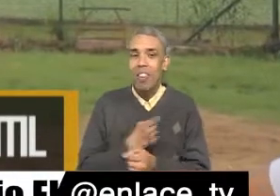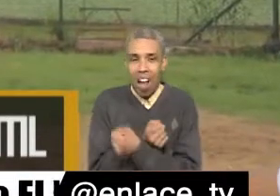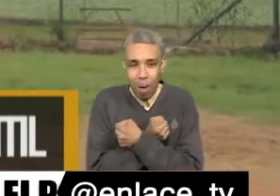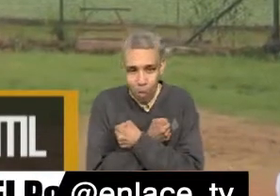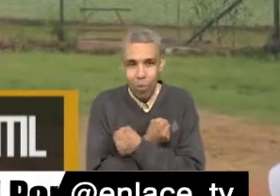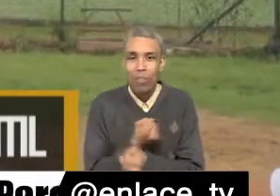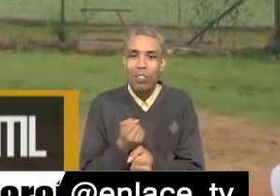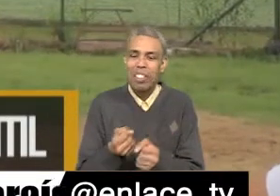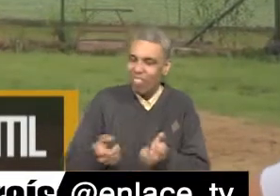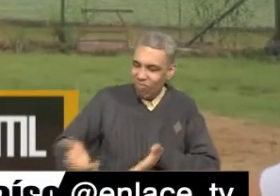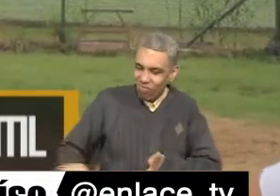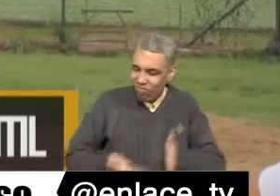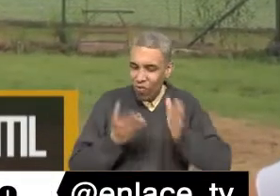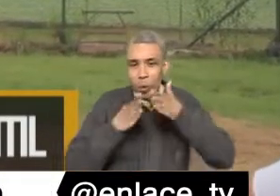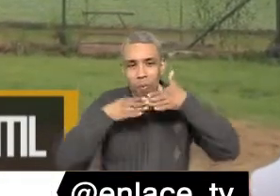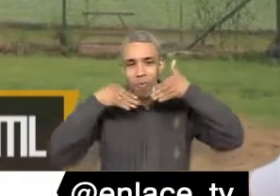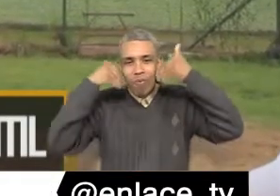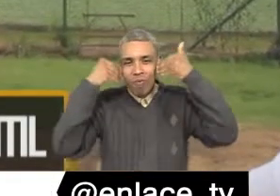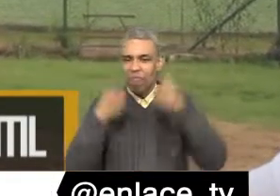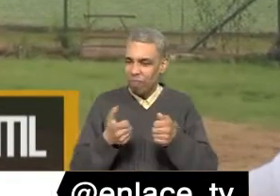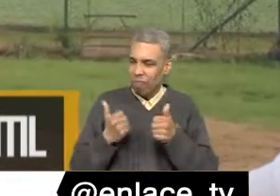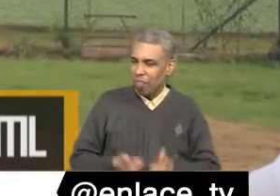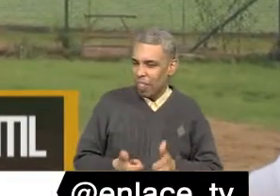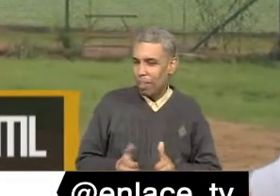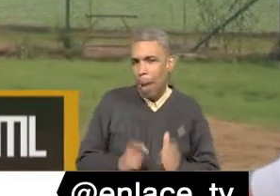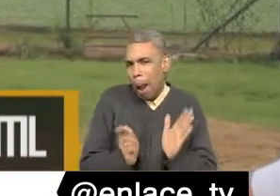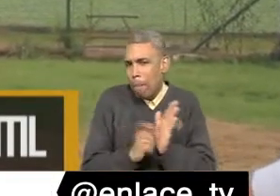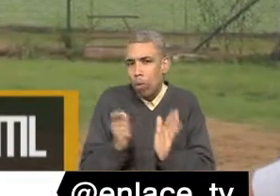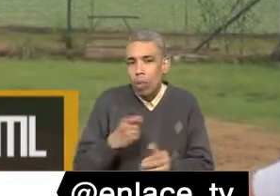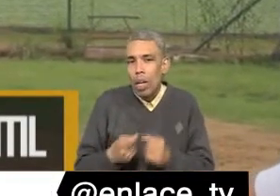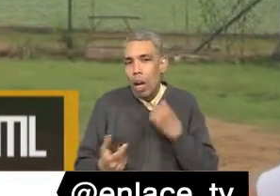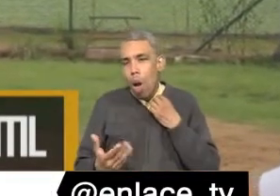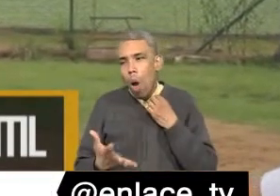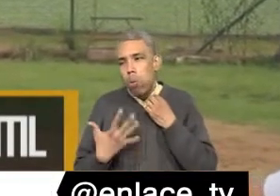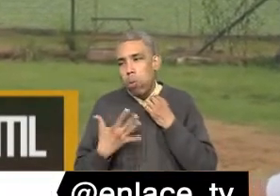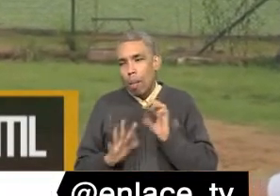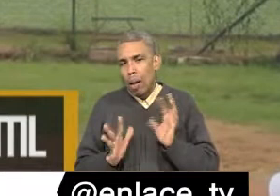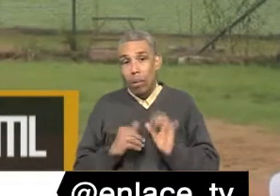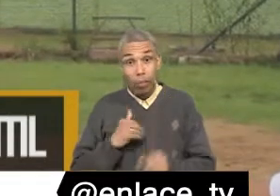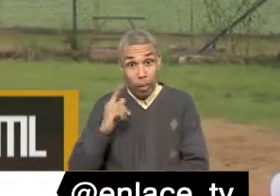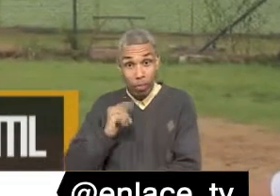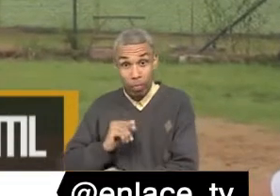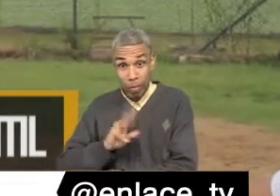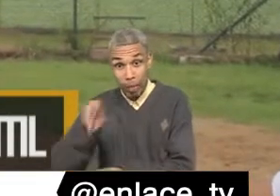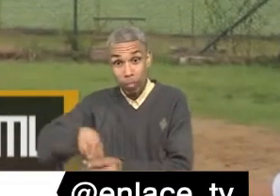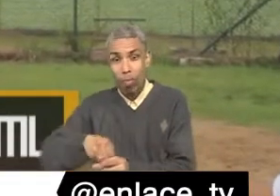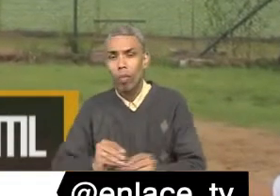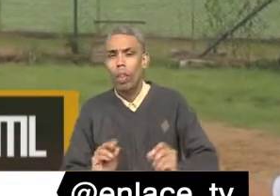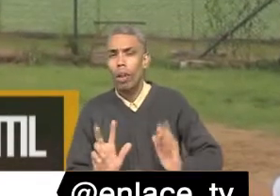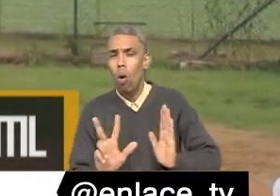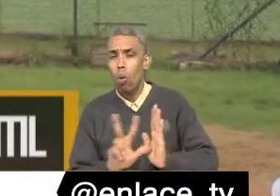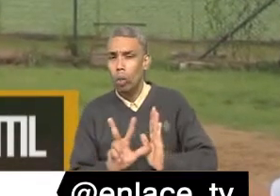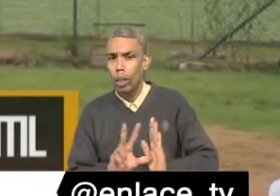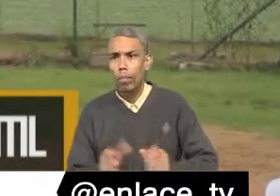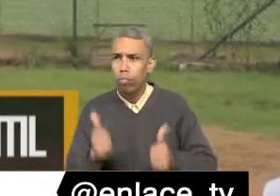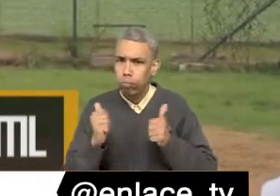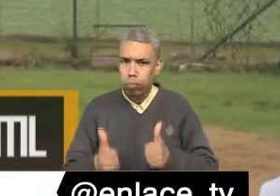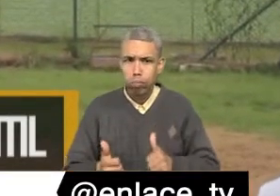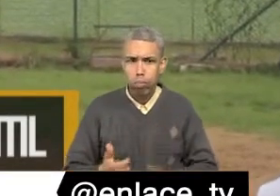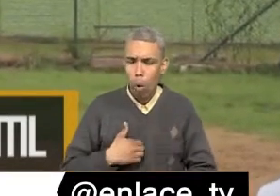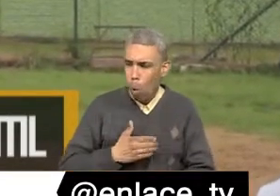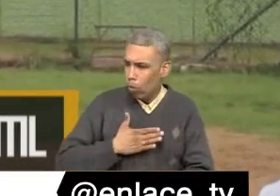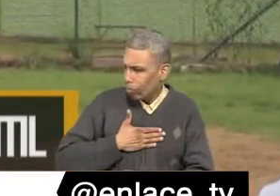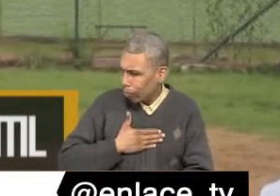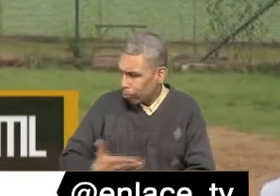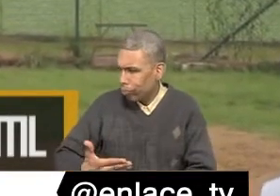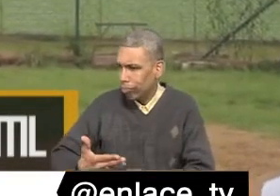bien, todo realmente en el hotel donde estamos nosotros guardados, los ciudadanos,